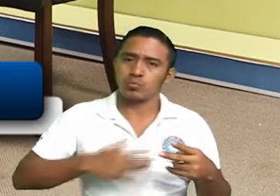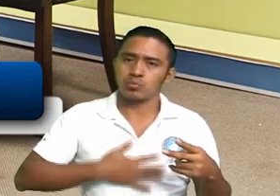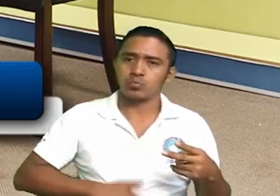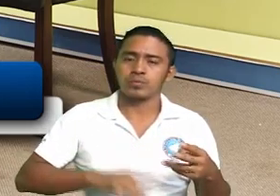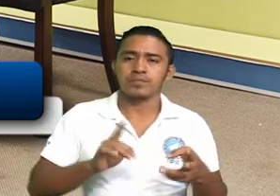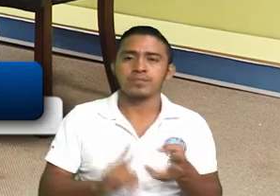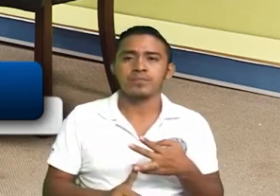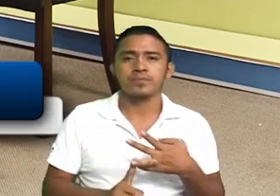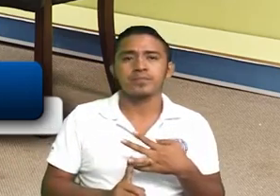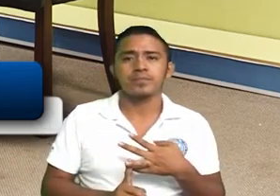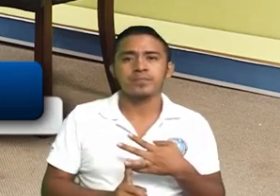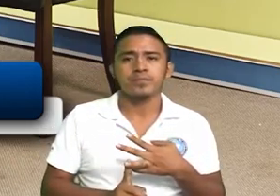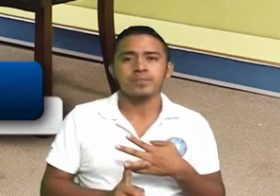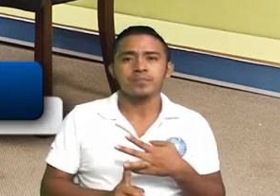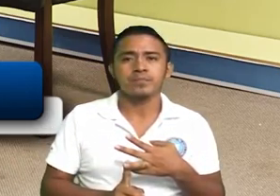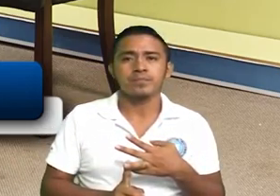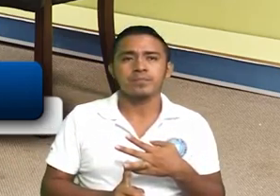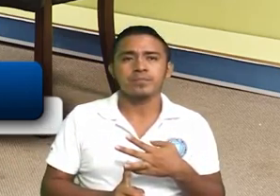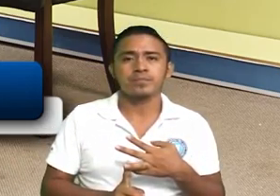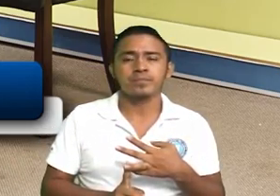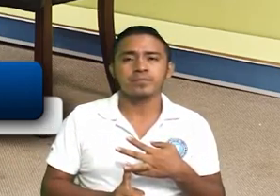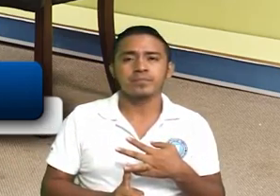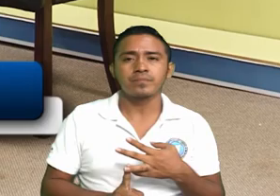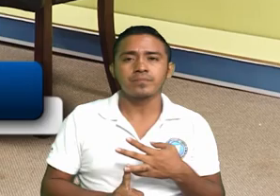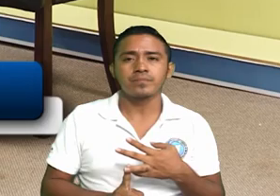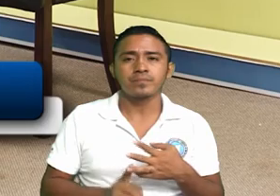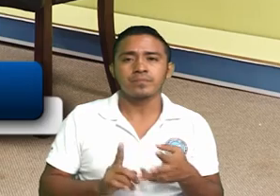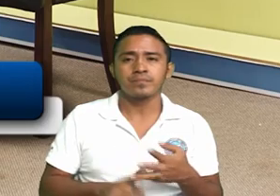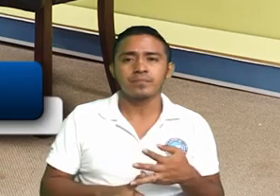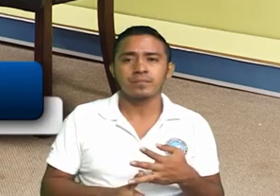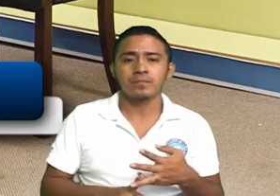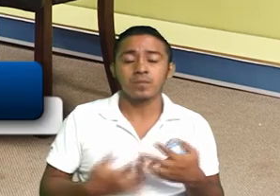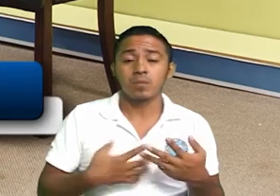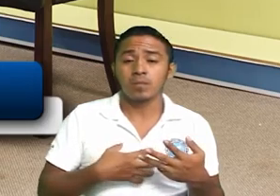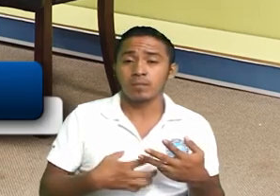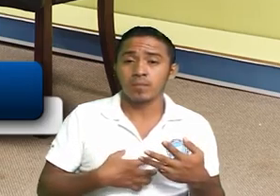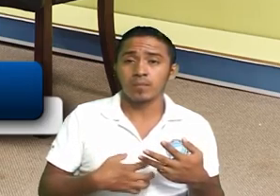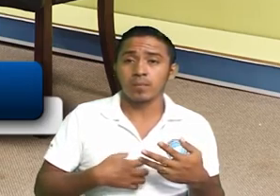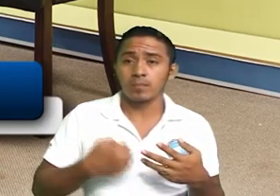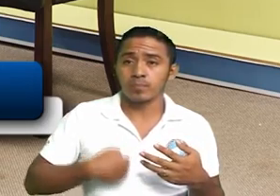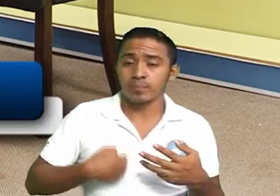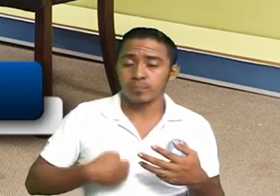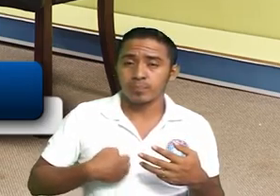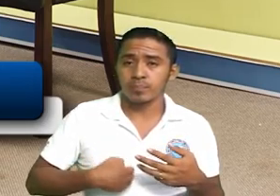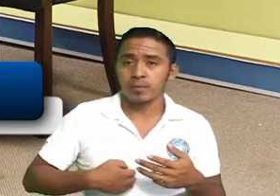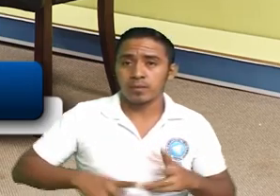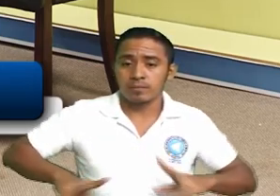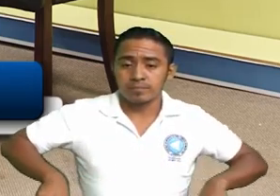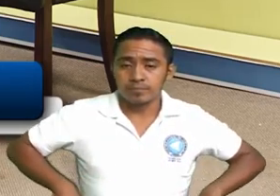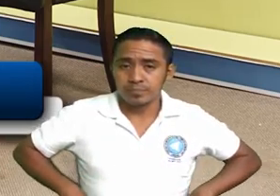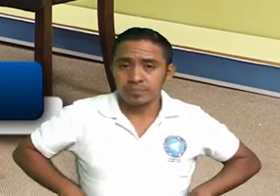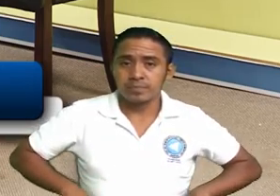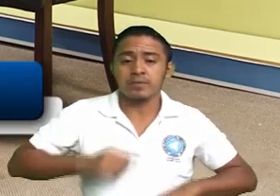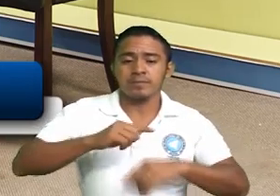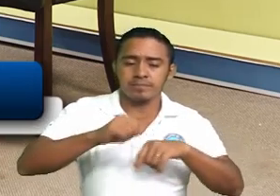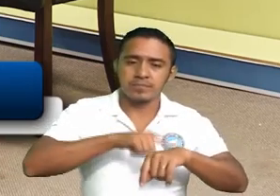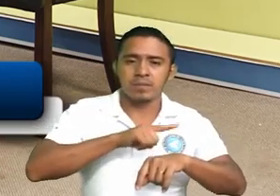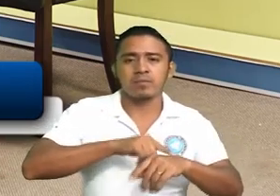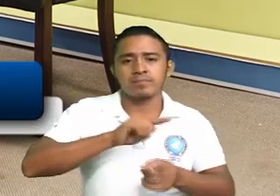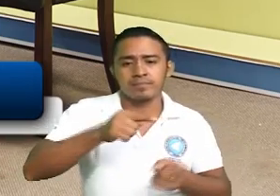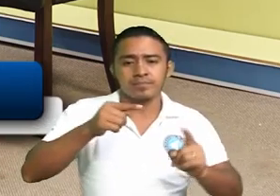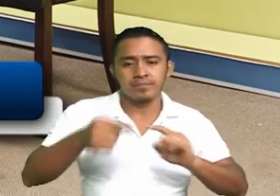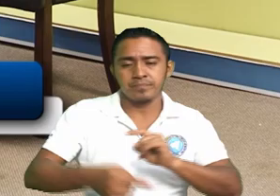en la noche llora mucho. Okay. Entonces, tres cosas que afectan a los bebés. Alimentación,